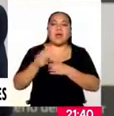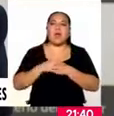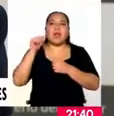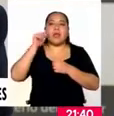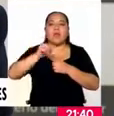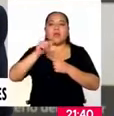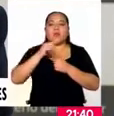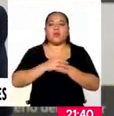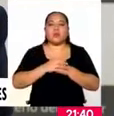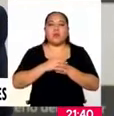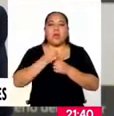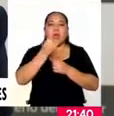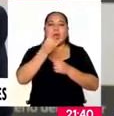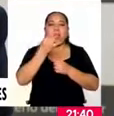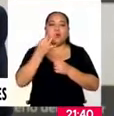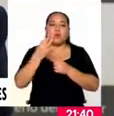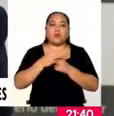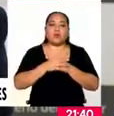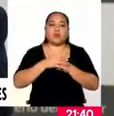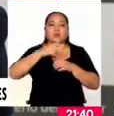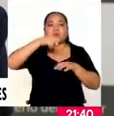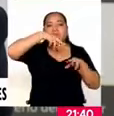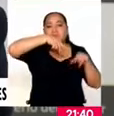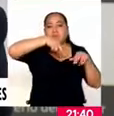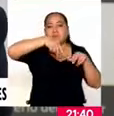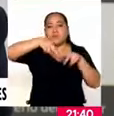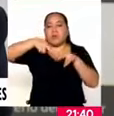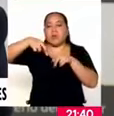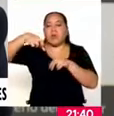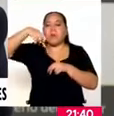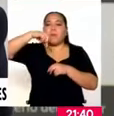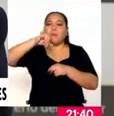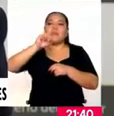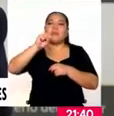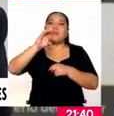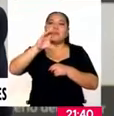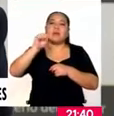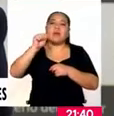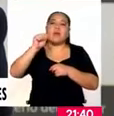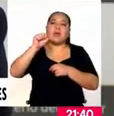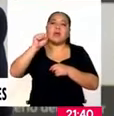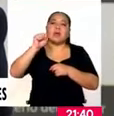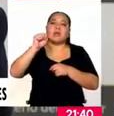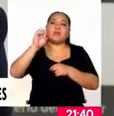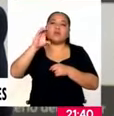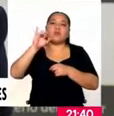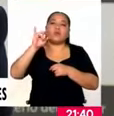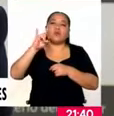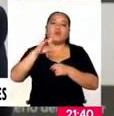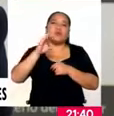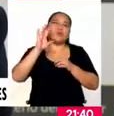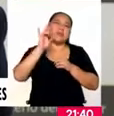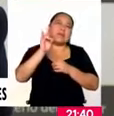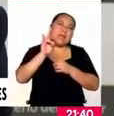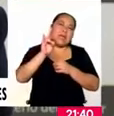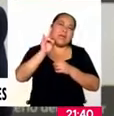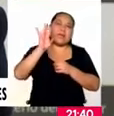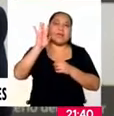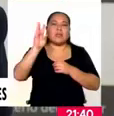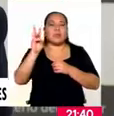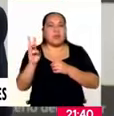ahí. Algunos han optado por salir caminando hasta Pizcacucho, pero es una caminata de 6-7 horas o más,